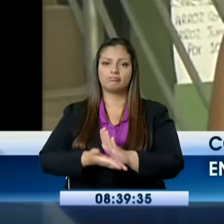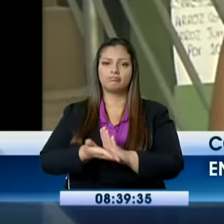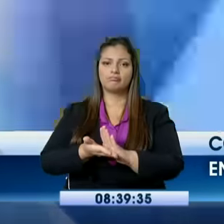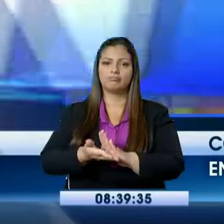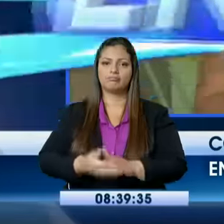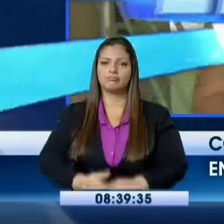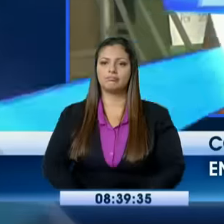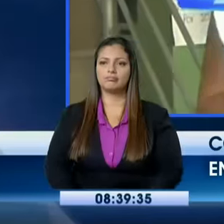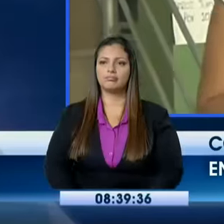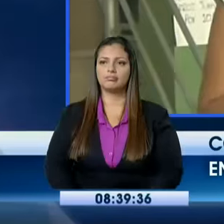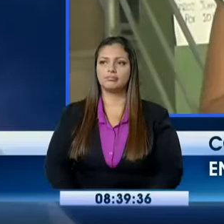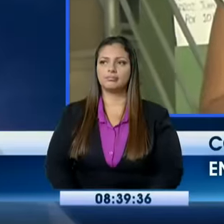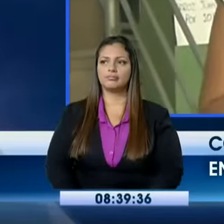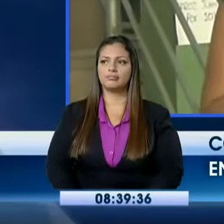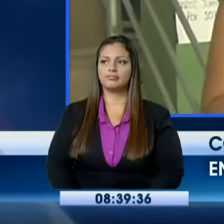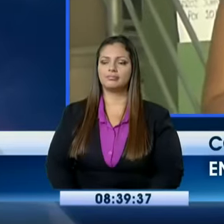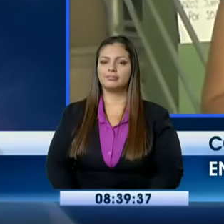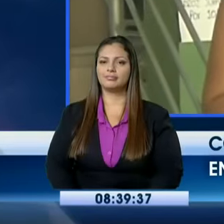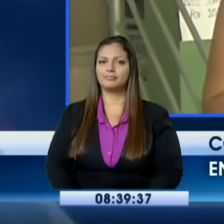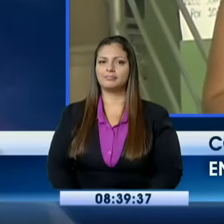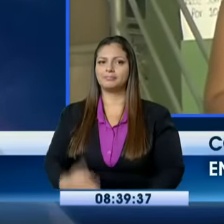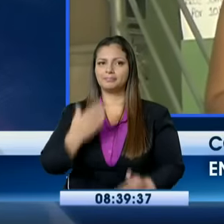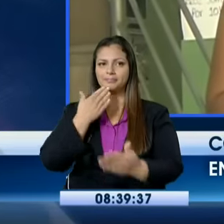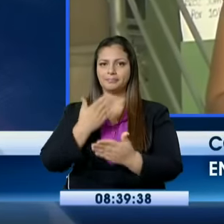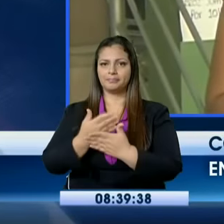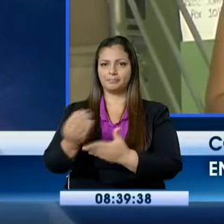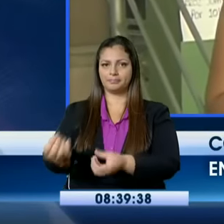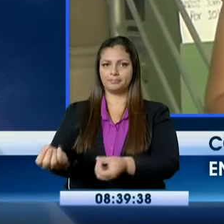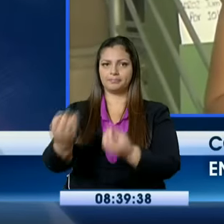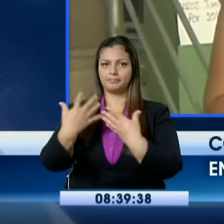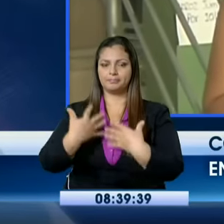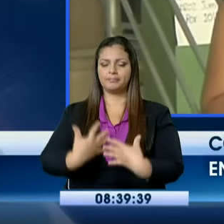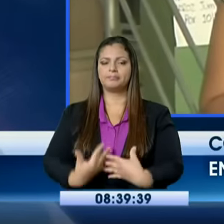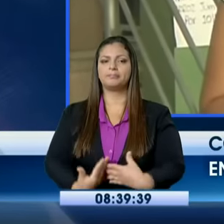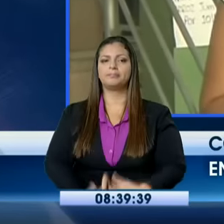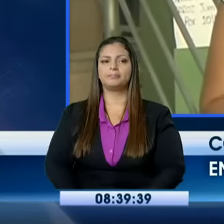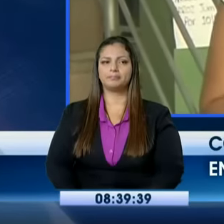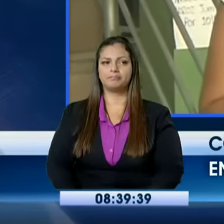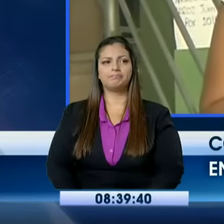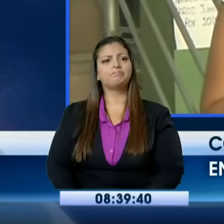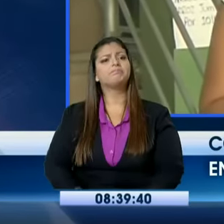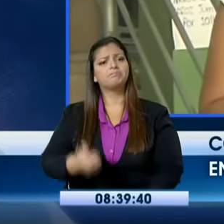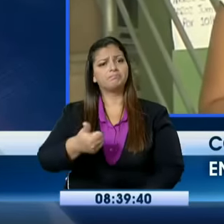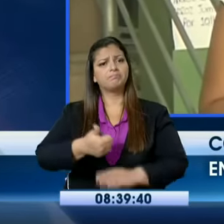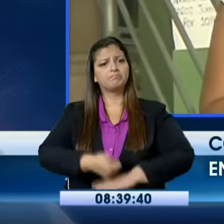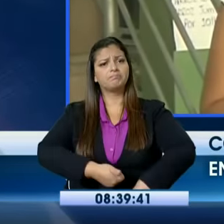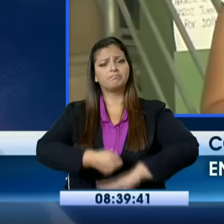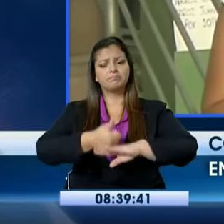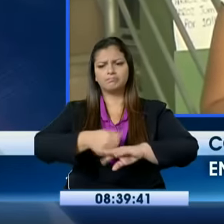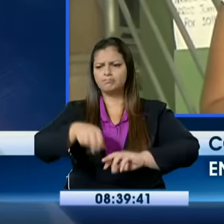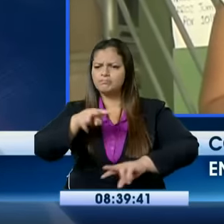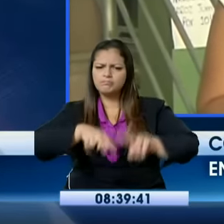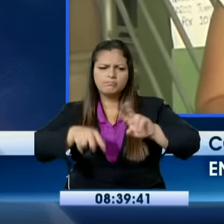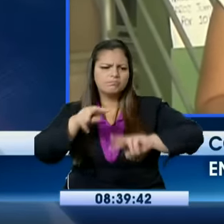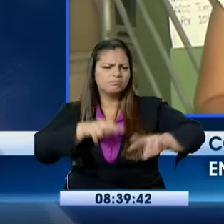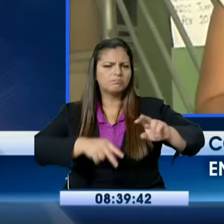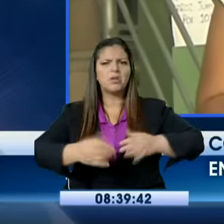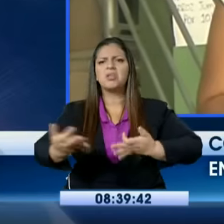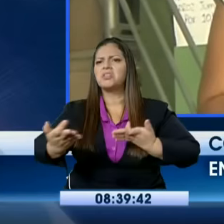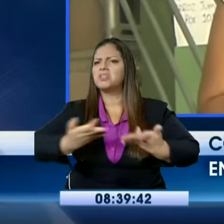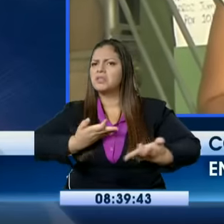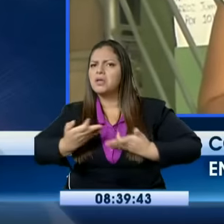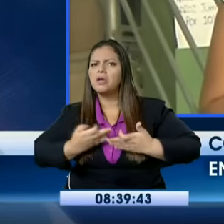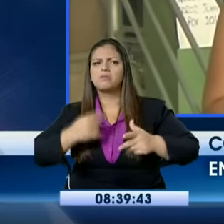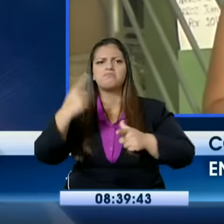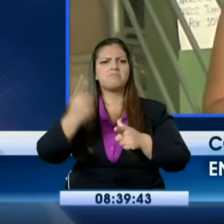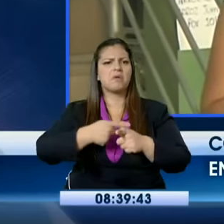estudios. Gracias, Luxiola, por esa información. Qué bueno que se estén dando esos operativos en todas partes, incluyendo en las tiendas de los barrios.